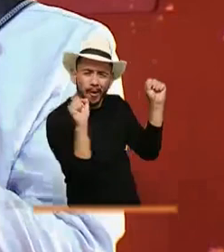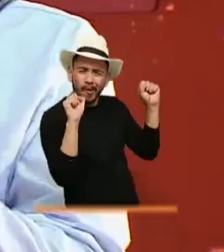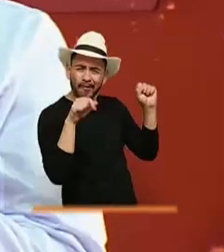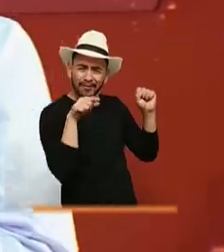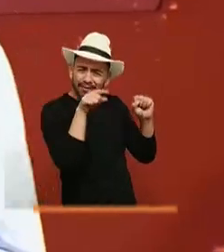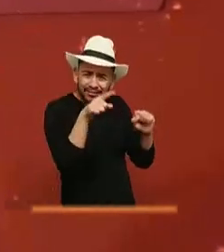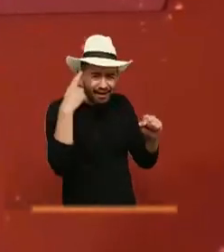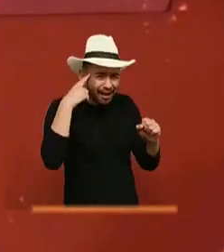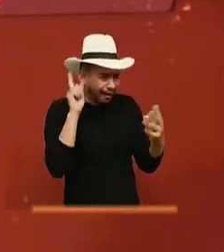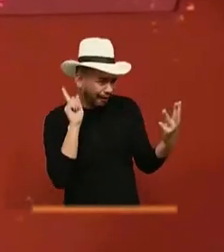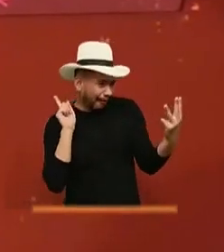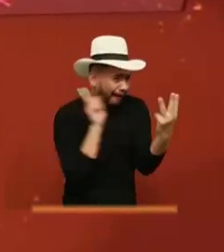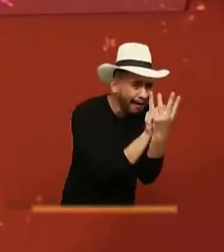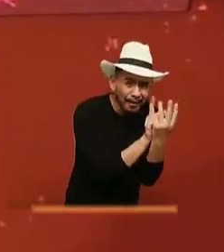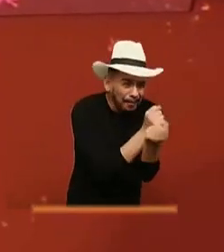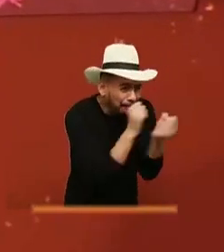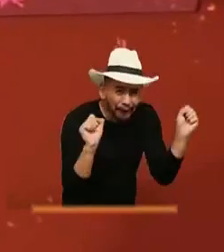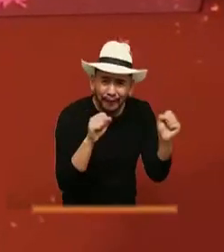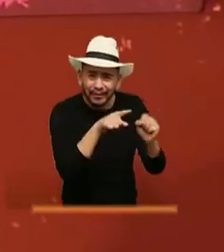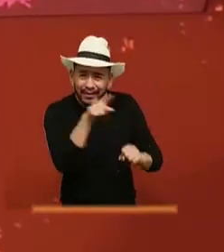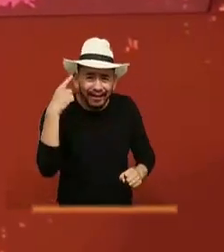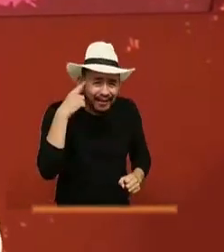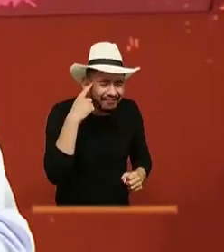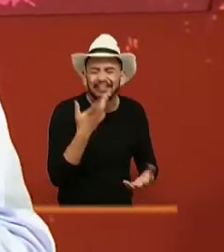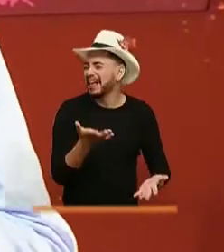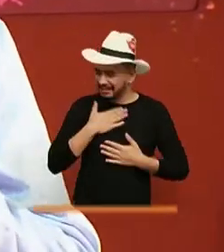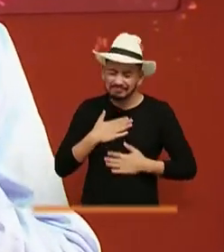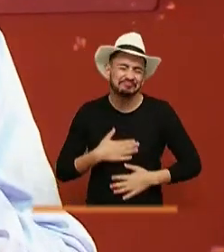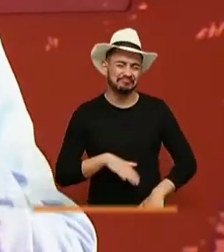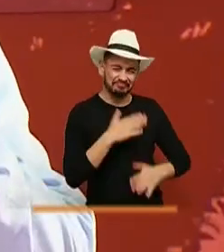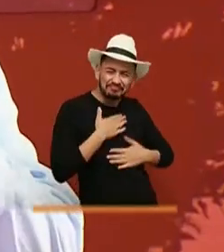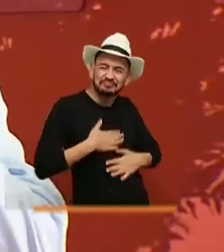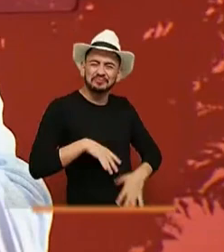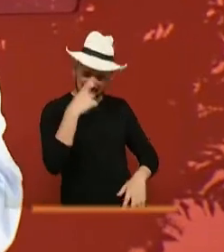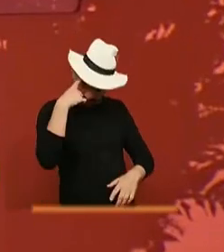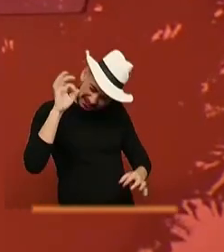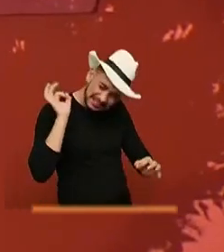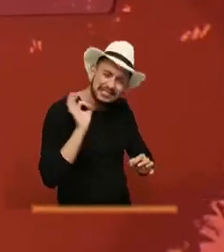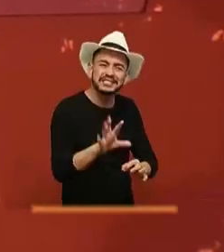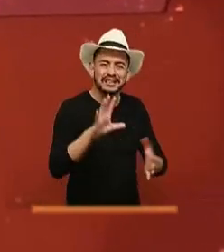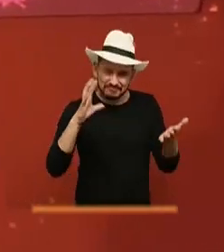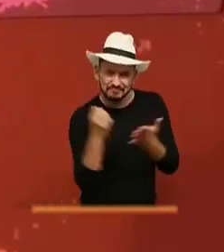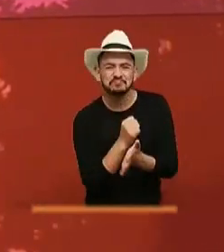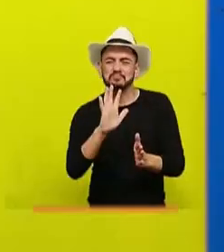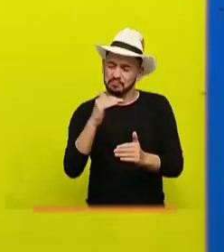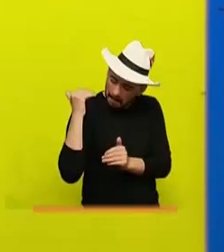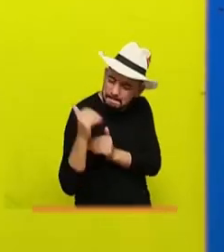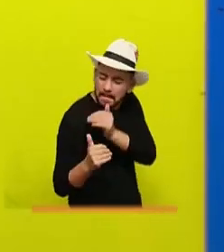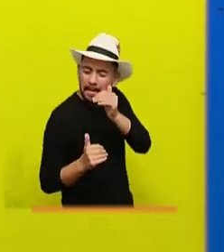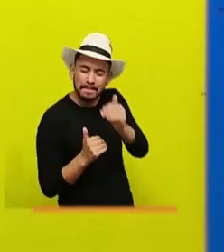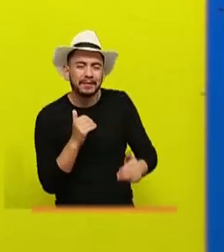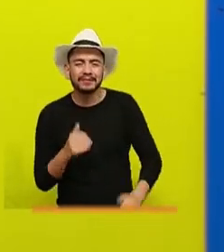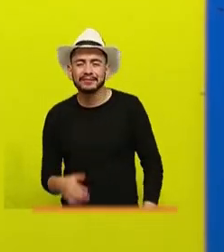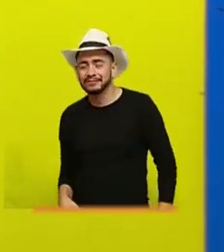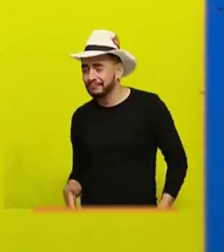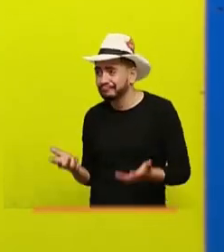Gallinazo, porque yo voy muy tranquilo, yo sé que esto es paso a paso. Y a propósito